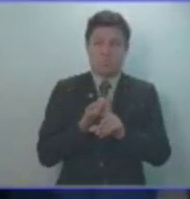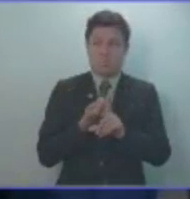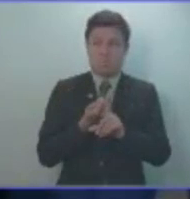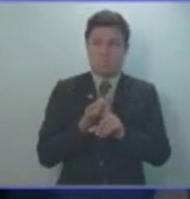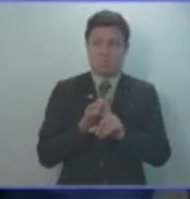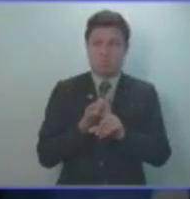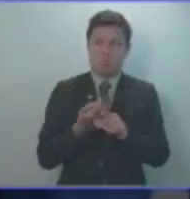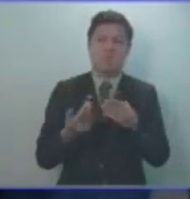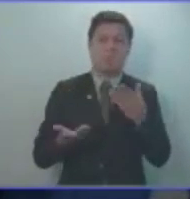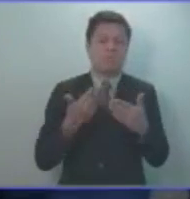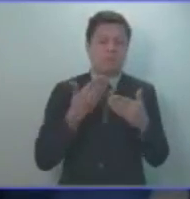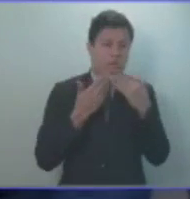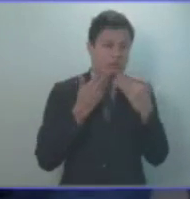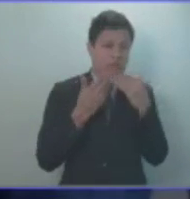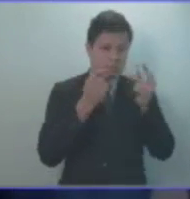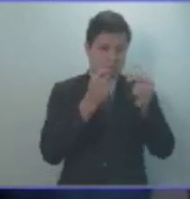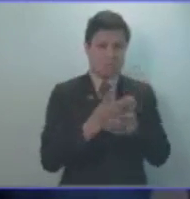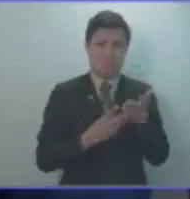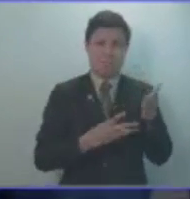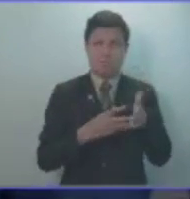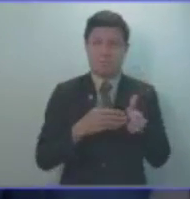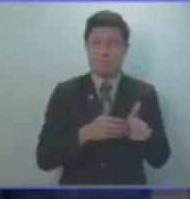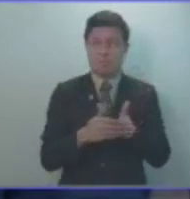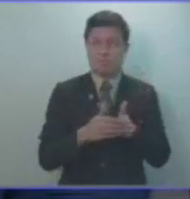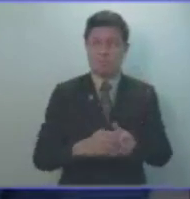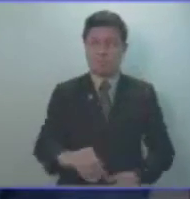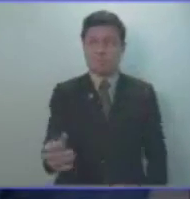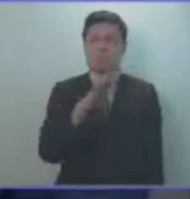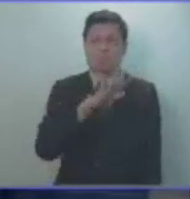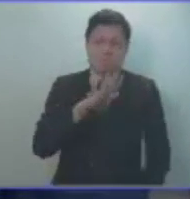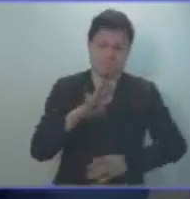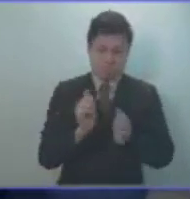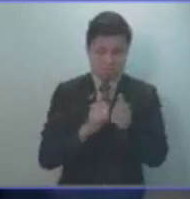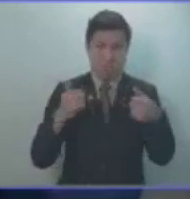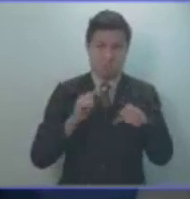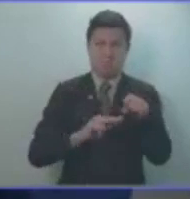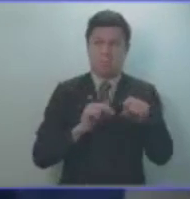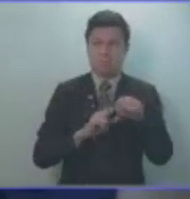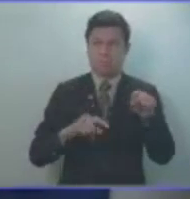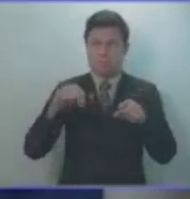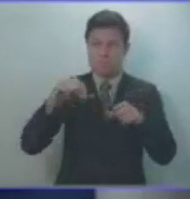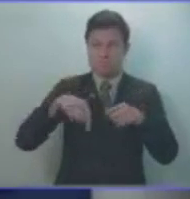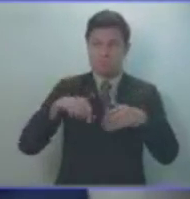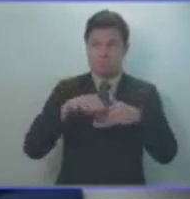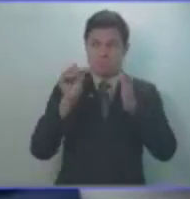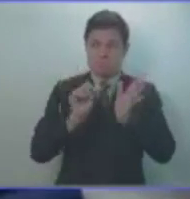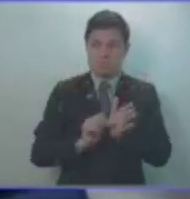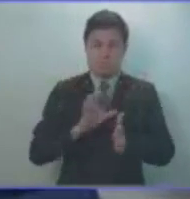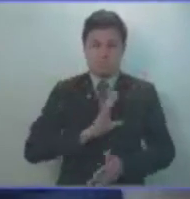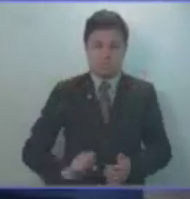Tal vez aclarar de que ese presupuesto empezó con 45 millones, estoy hablando de la Asamblea Legislativa.